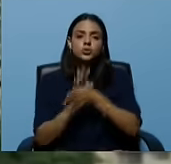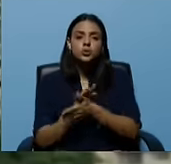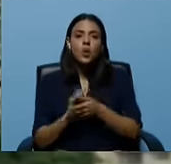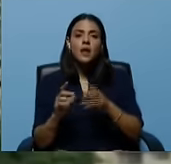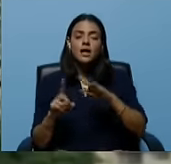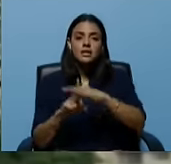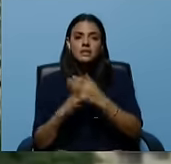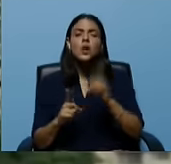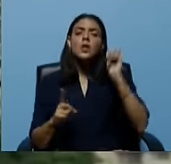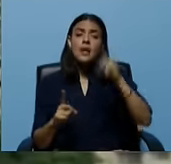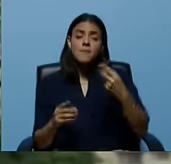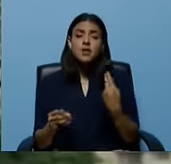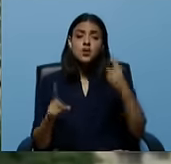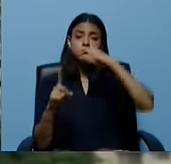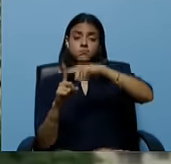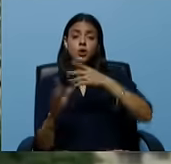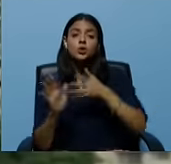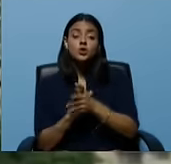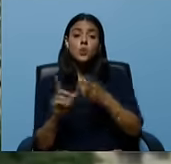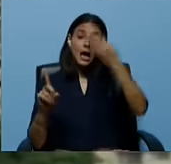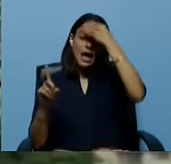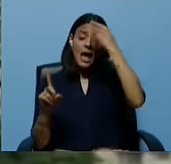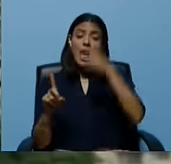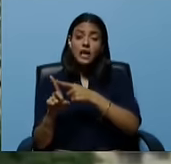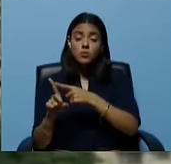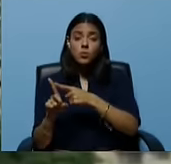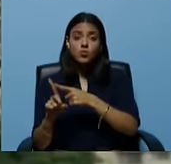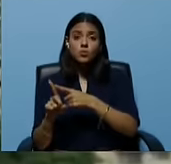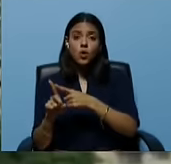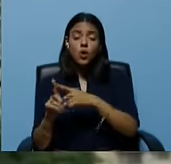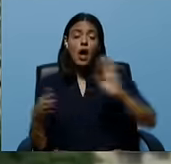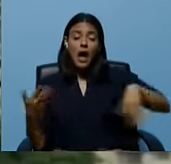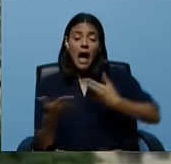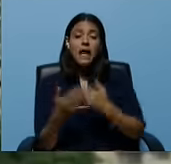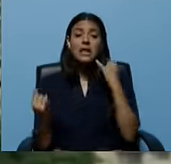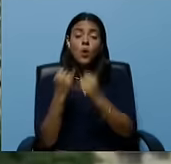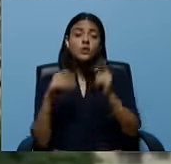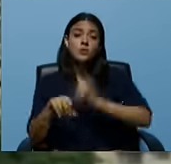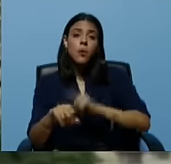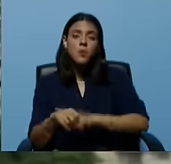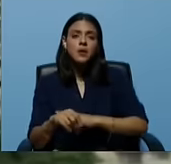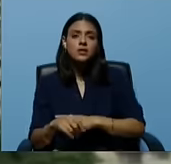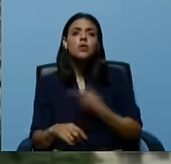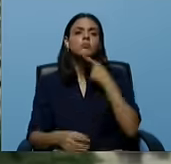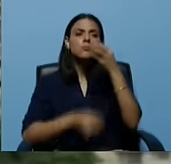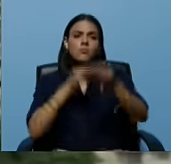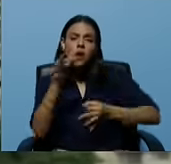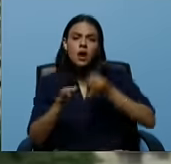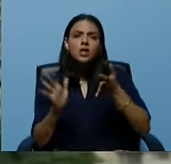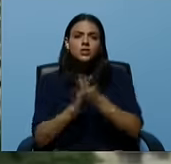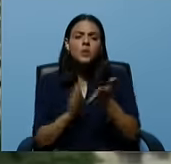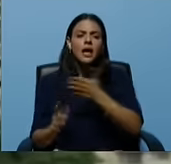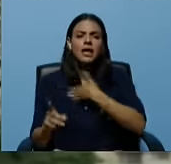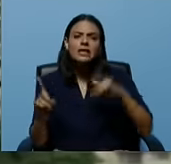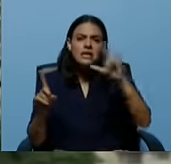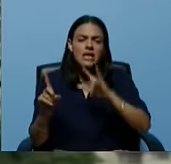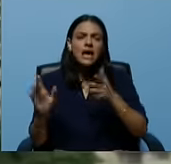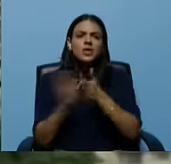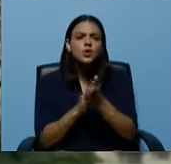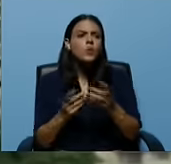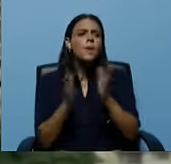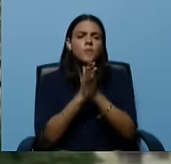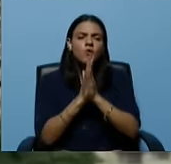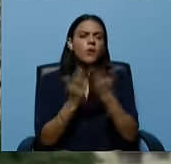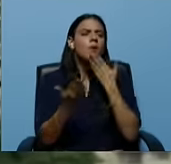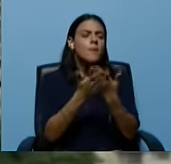Finalmente agregar que Edmundo González Urrutia hasta último momento abogó por la liberación de presos